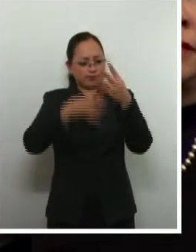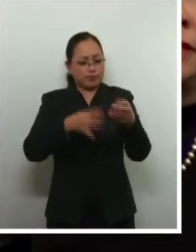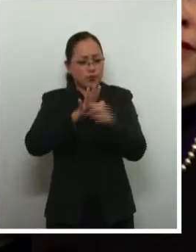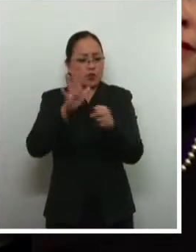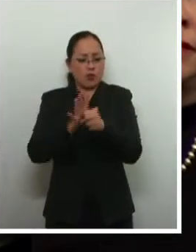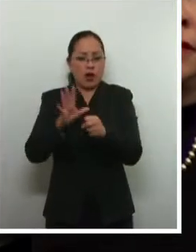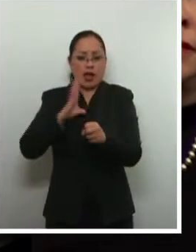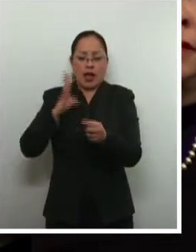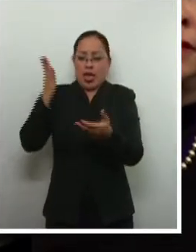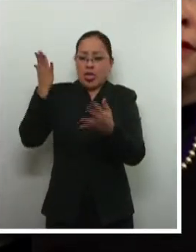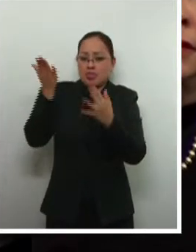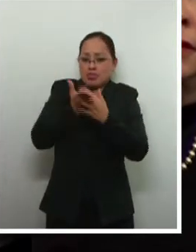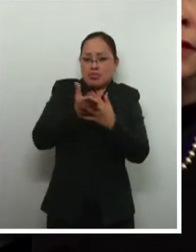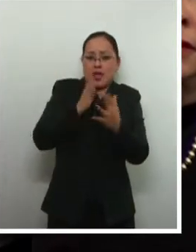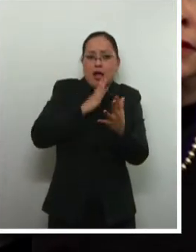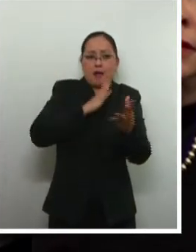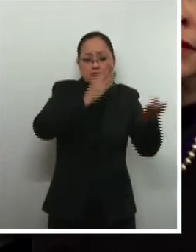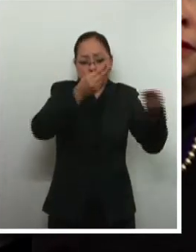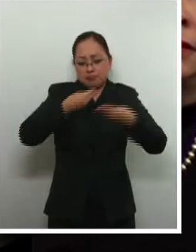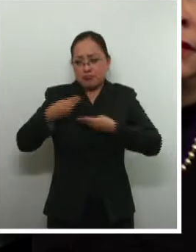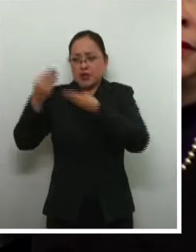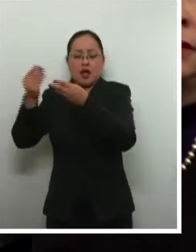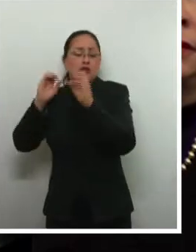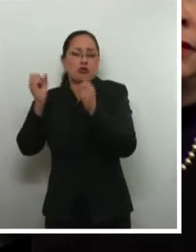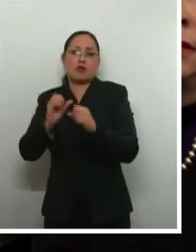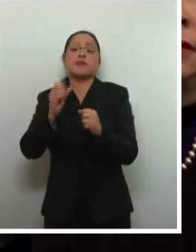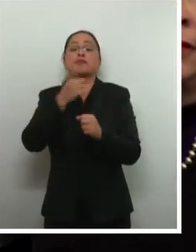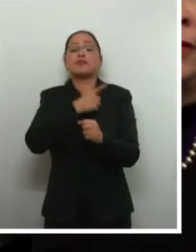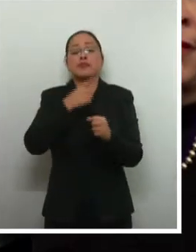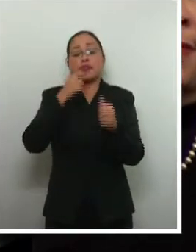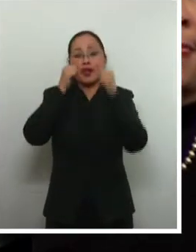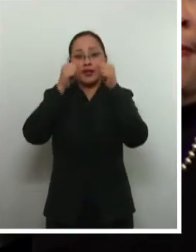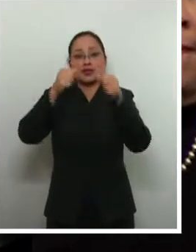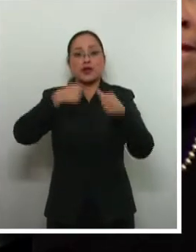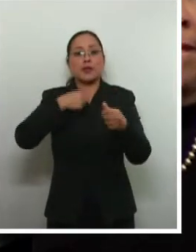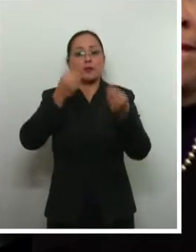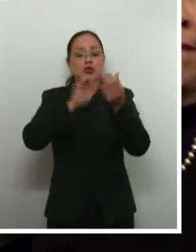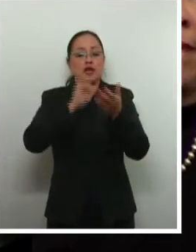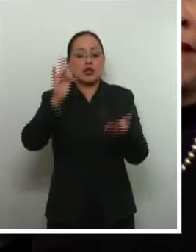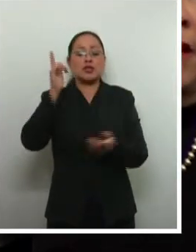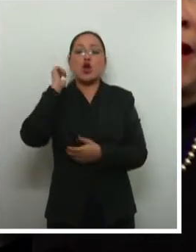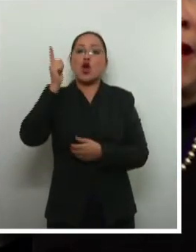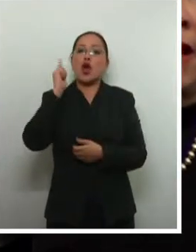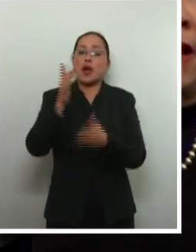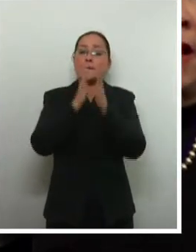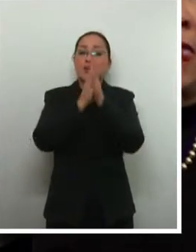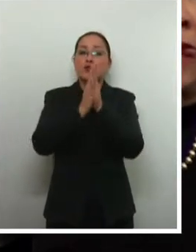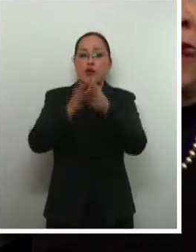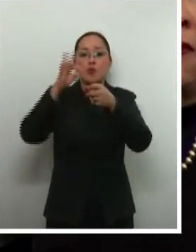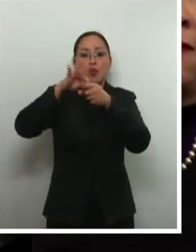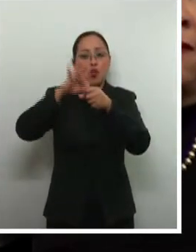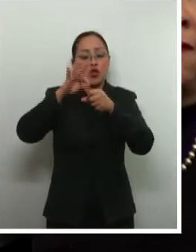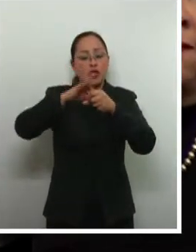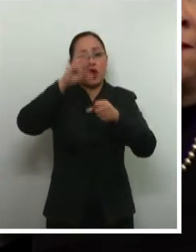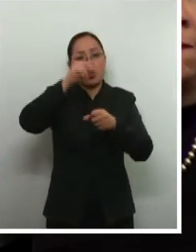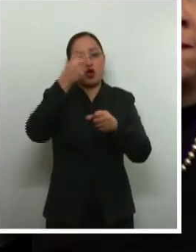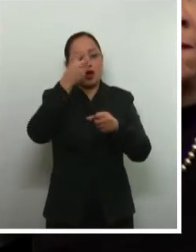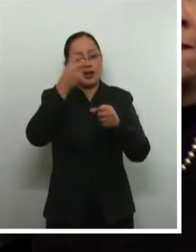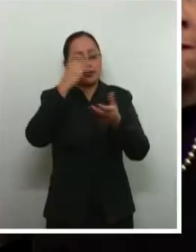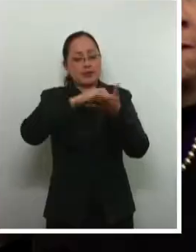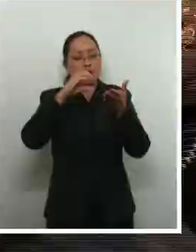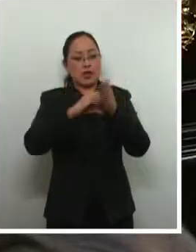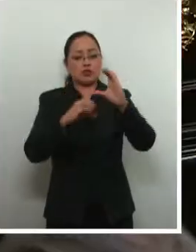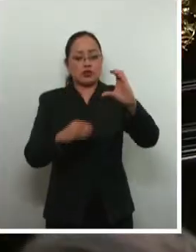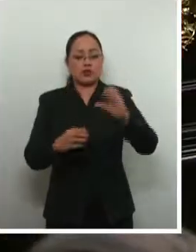que haya esta intermediación. Por su atención, muchas gracias y les pido por favor que votemos en contra del apartado